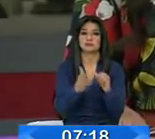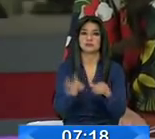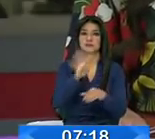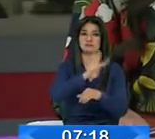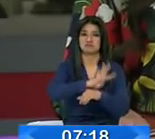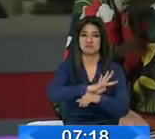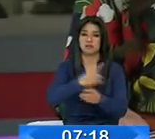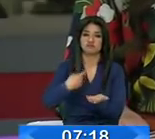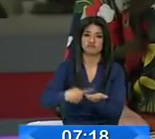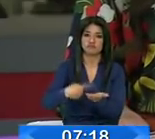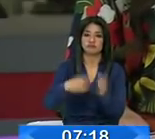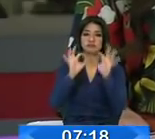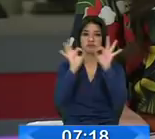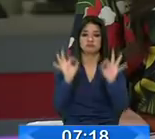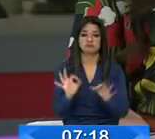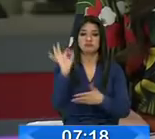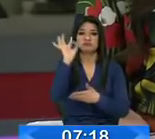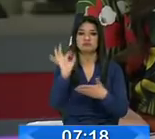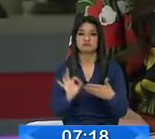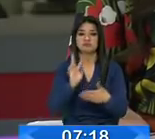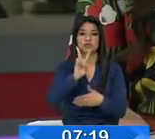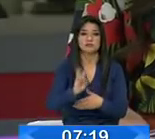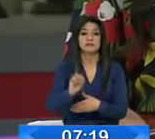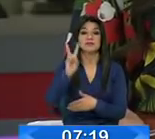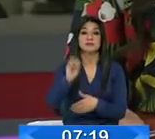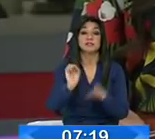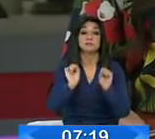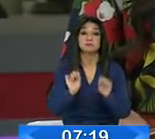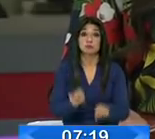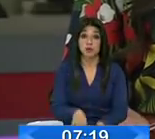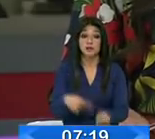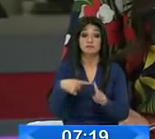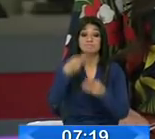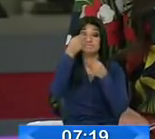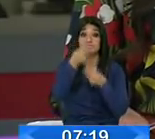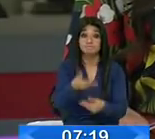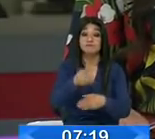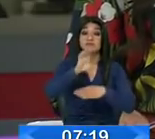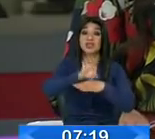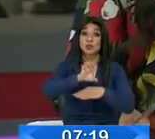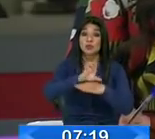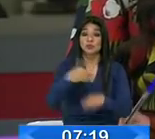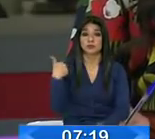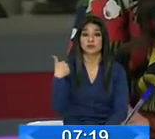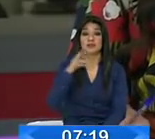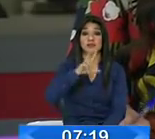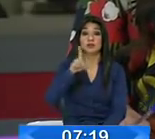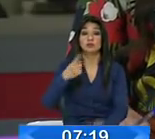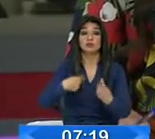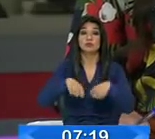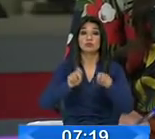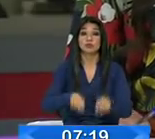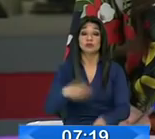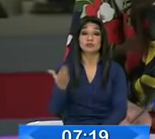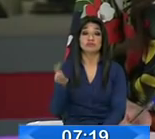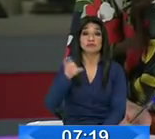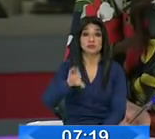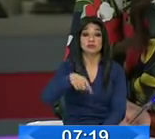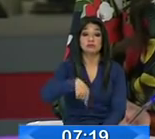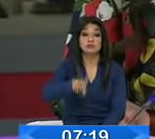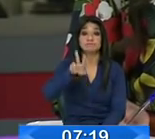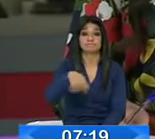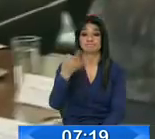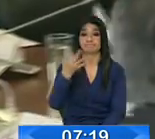que trata la reforma presupuestaria 2020. Ontaneda informó que el país tiene 31 contratos de inversión en lo que va del año.